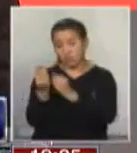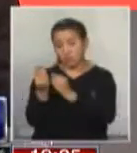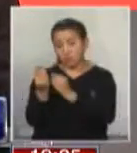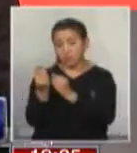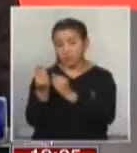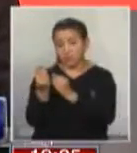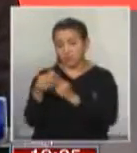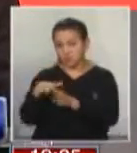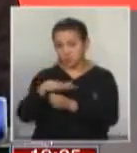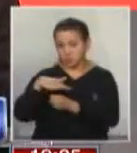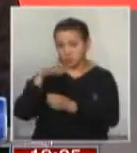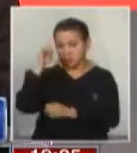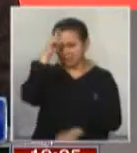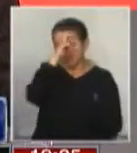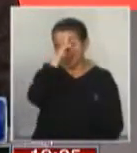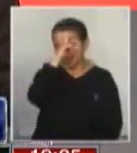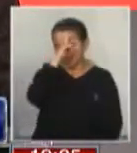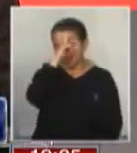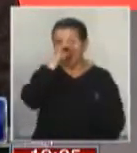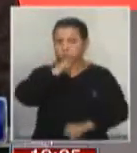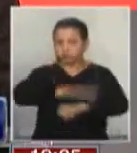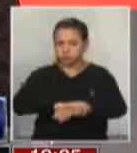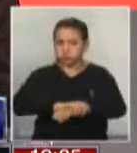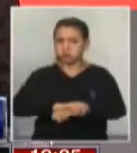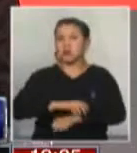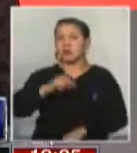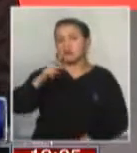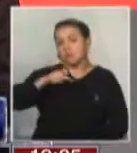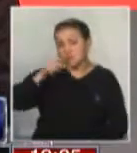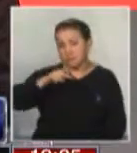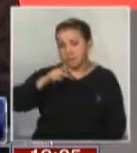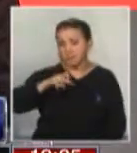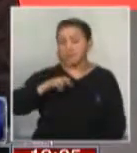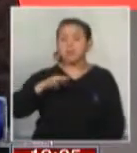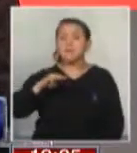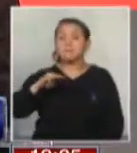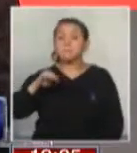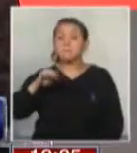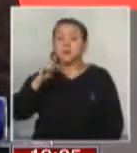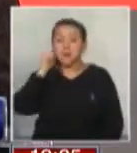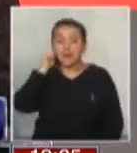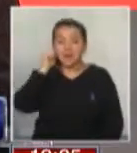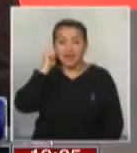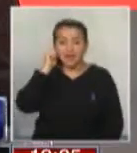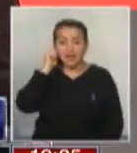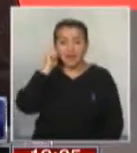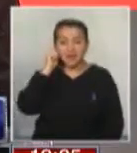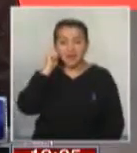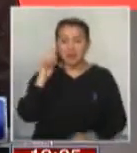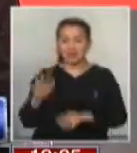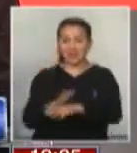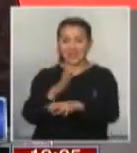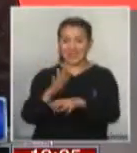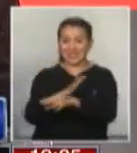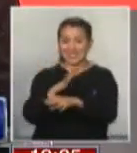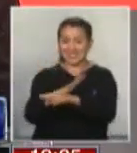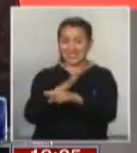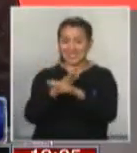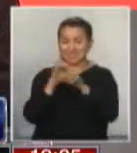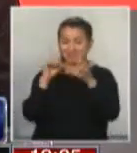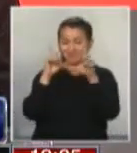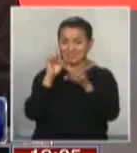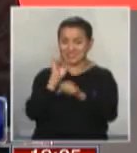y la situación fue compleja para él para el padre la madre era una actriz de origen